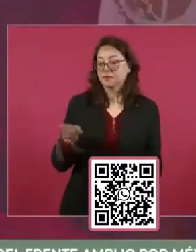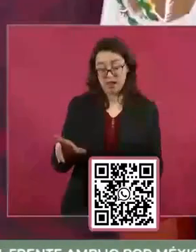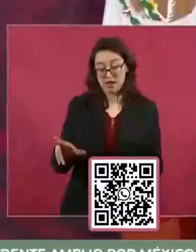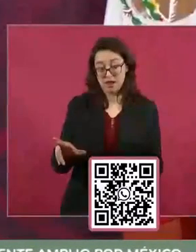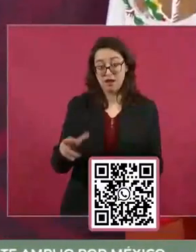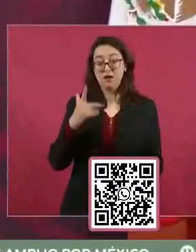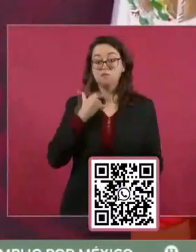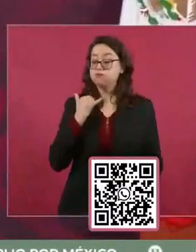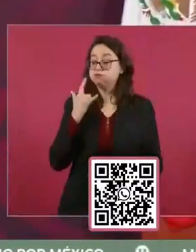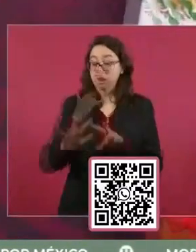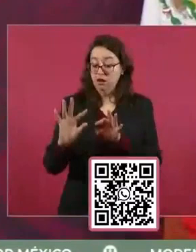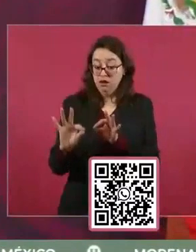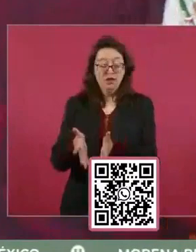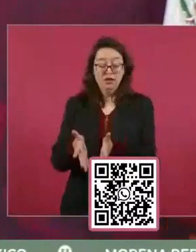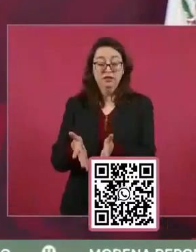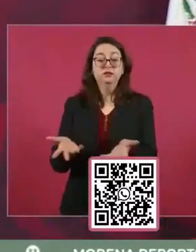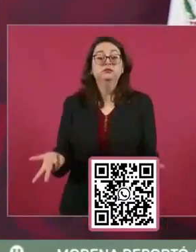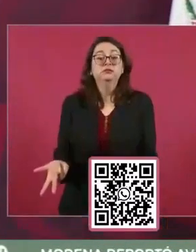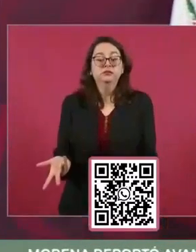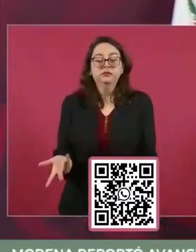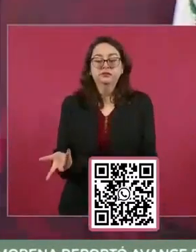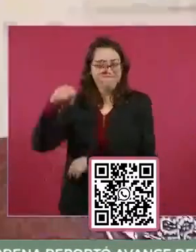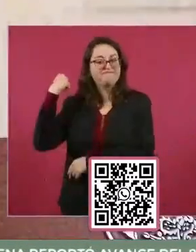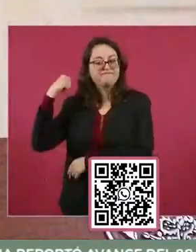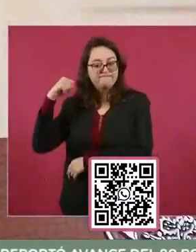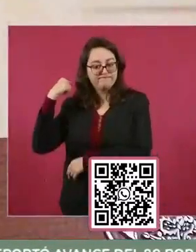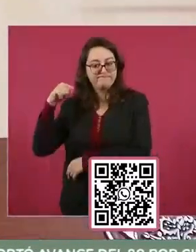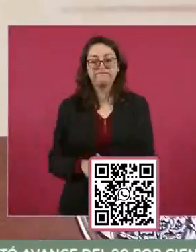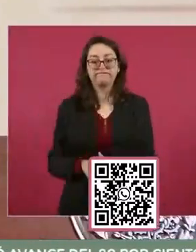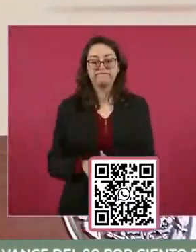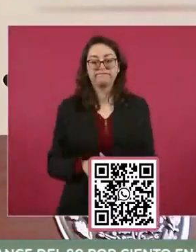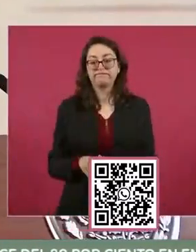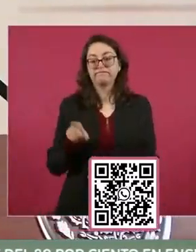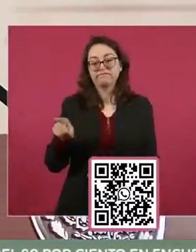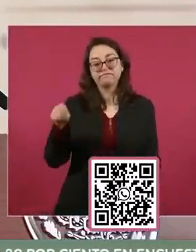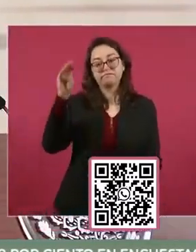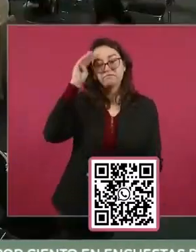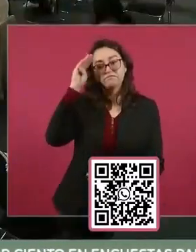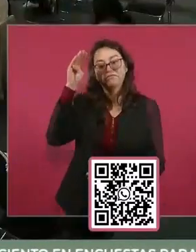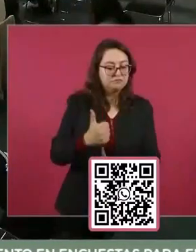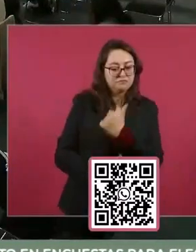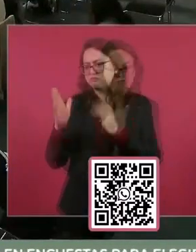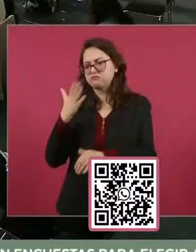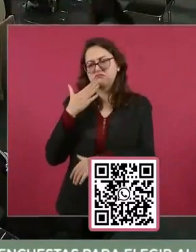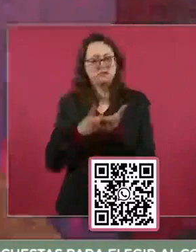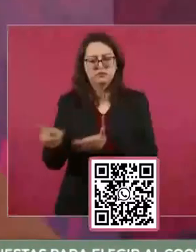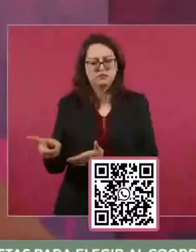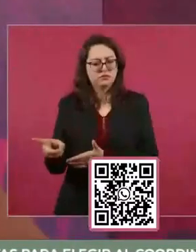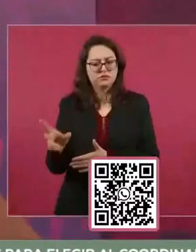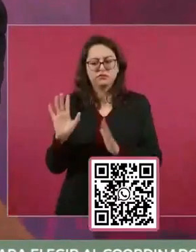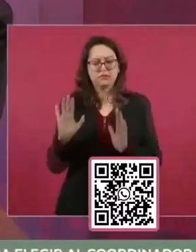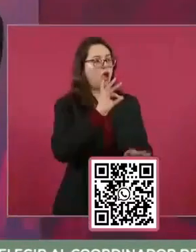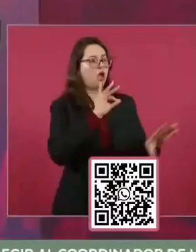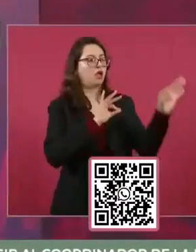Javier, pues ya cierra un ciclo, va a regresar a Tabasco, está pensando, tiene derecho como igual, porque aquí